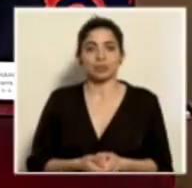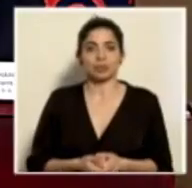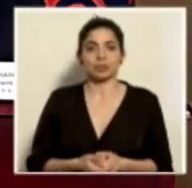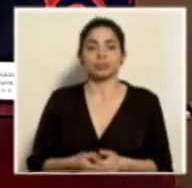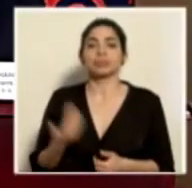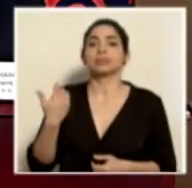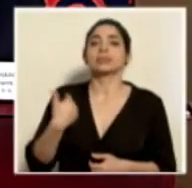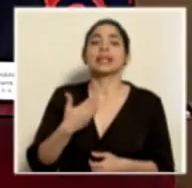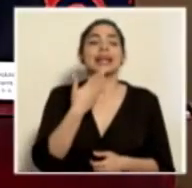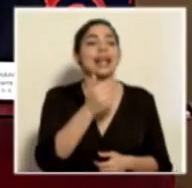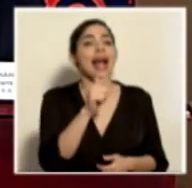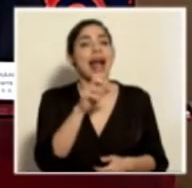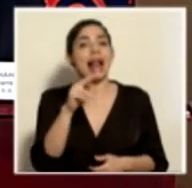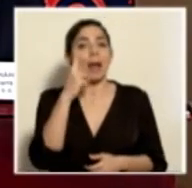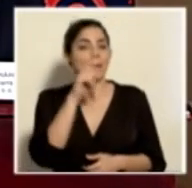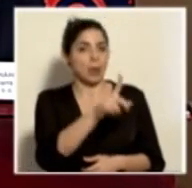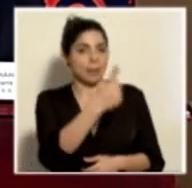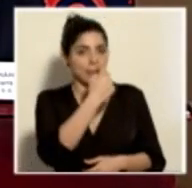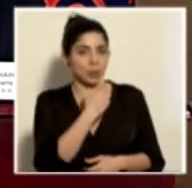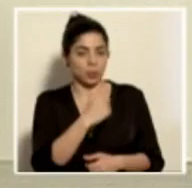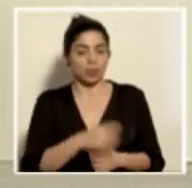Muchas gracias, don Alan, por la consulta.